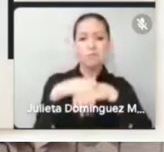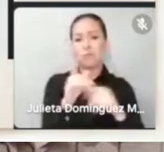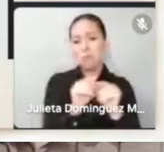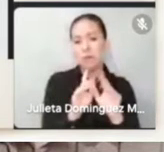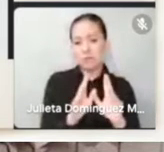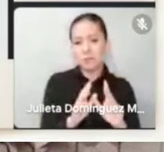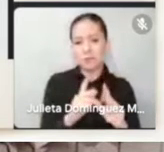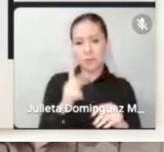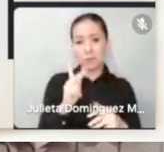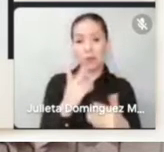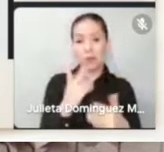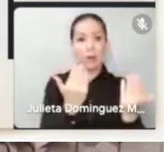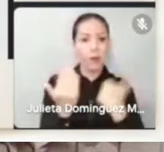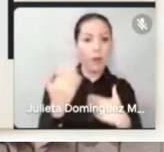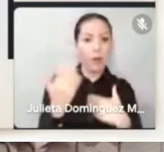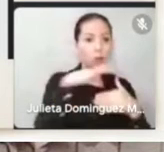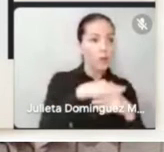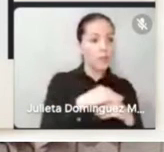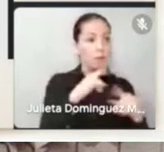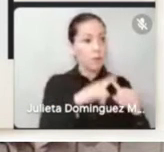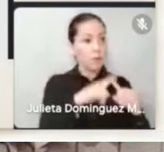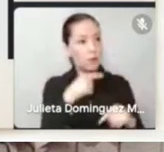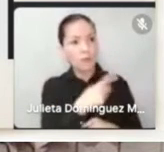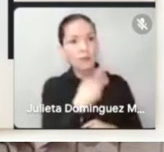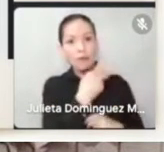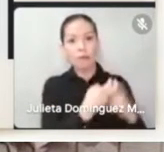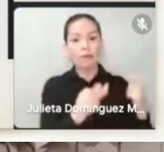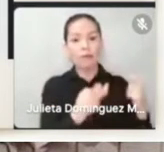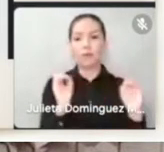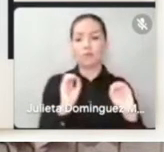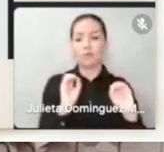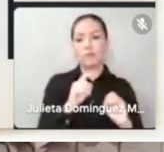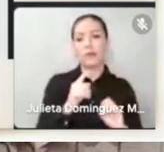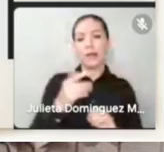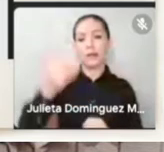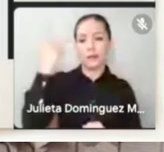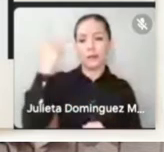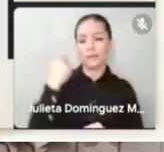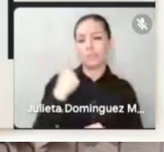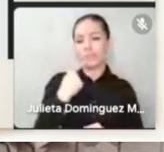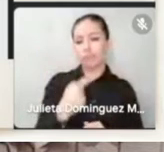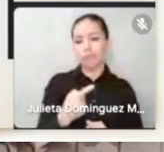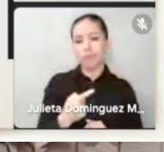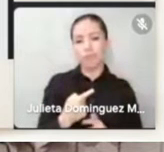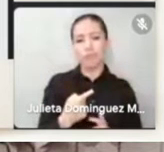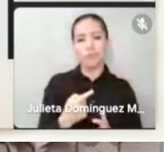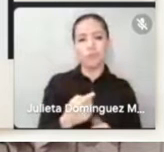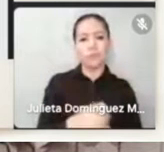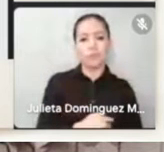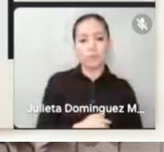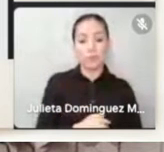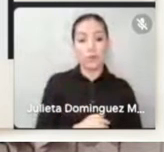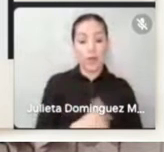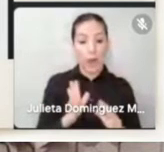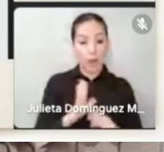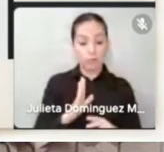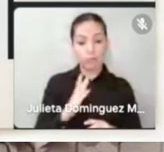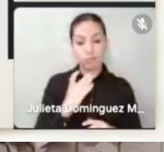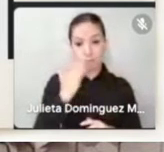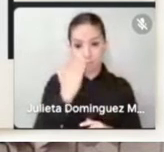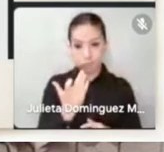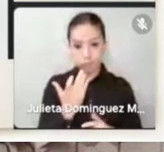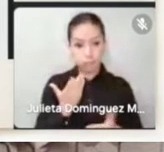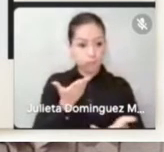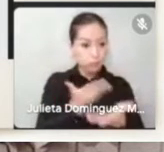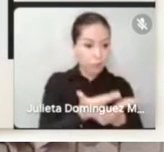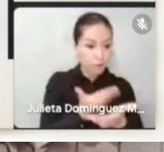En resumen, de la consulta plantea que en el caso concreto no se demostró que se hubiera llamado a votar a